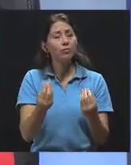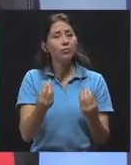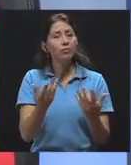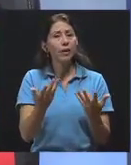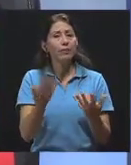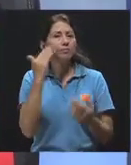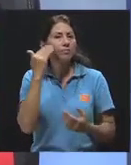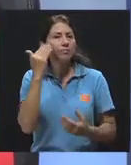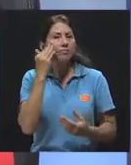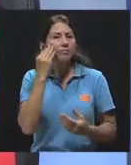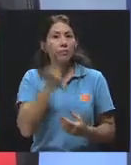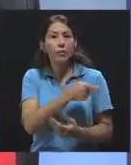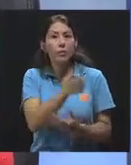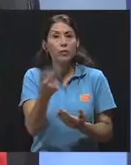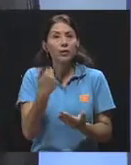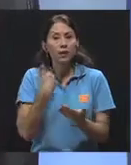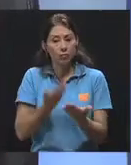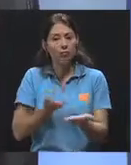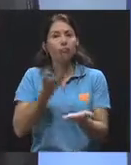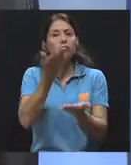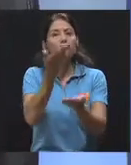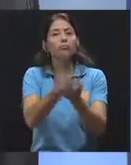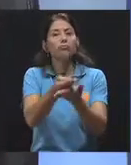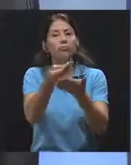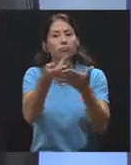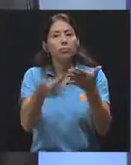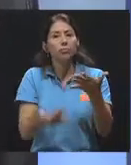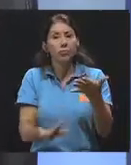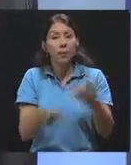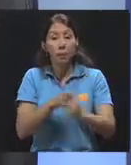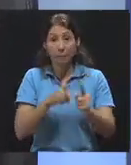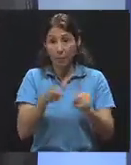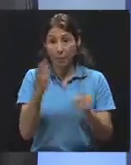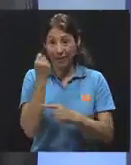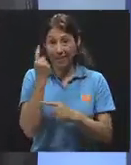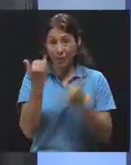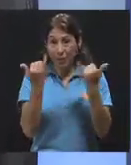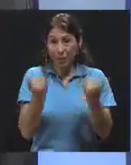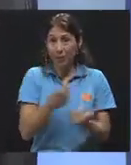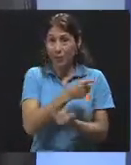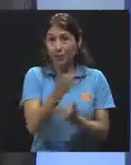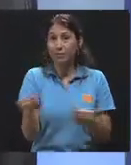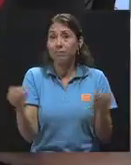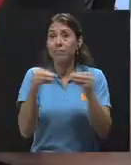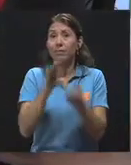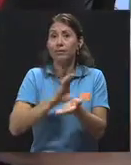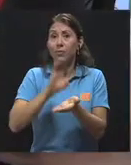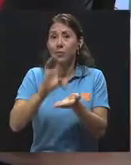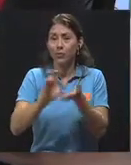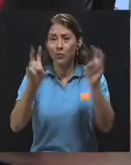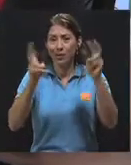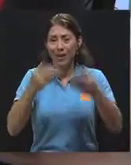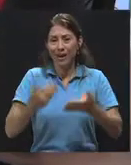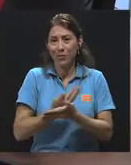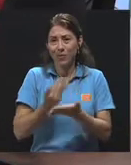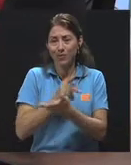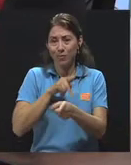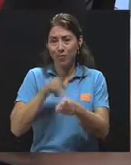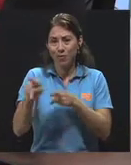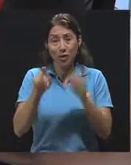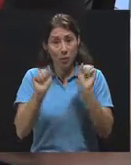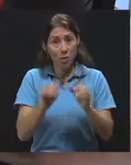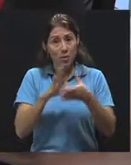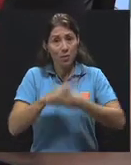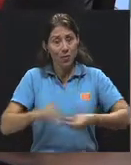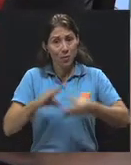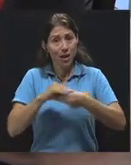nos comentaba que, bueno, la oferta que tienen ustedes, pero entiendo, Alessandra, que ahorita ustedes ampliaron esta oferta con cursos de actualización